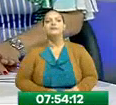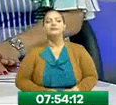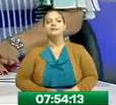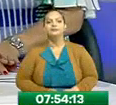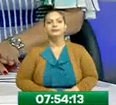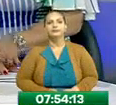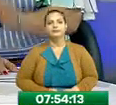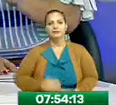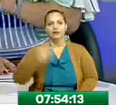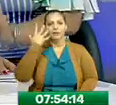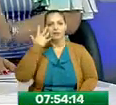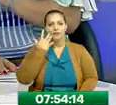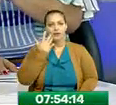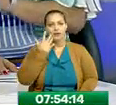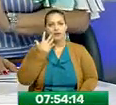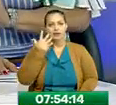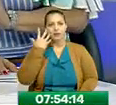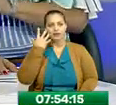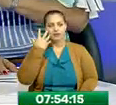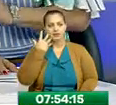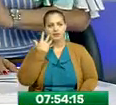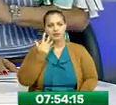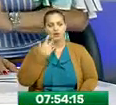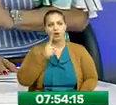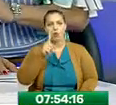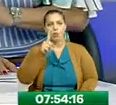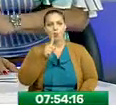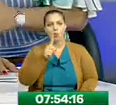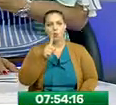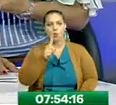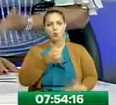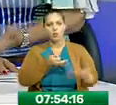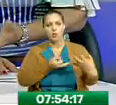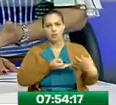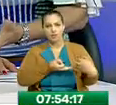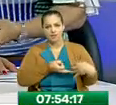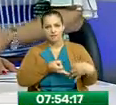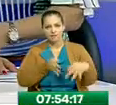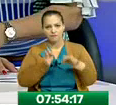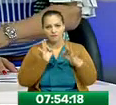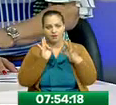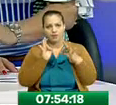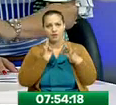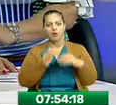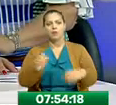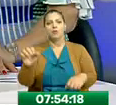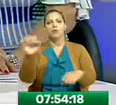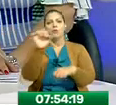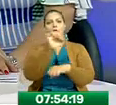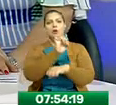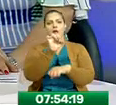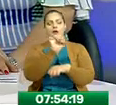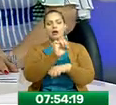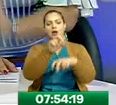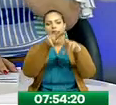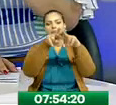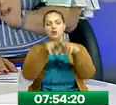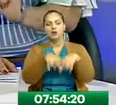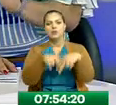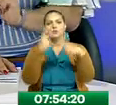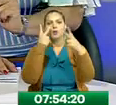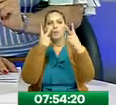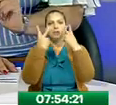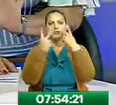febrero quedará suspendida la revisión vehicular visual que se realiza en varios cantones del país.